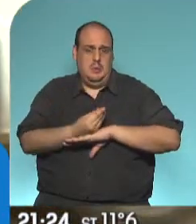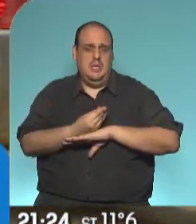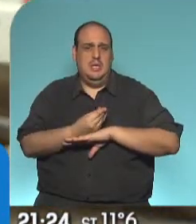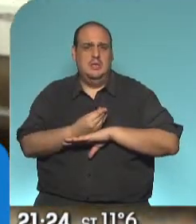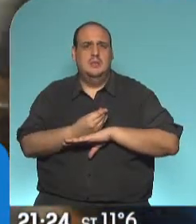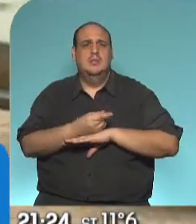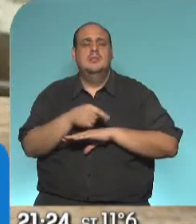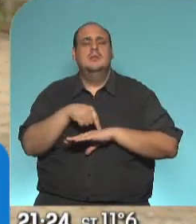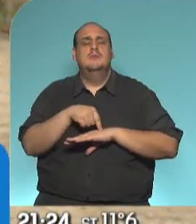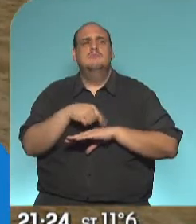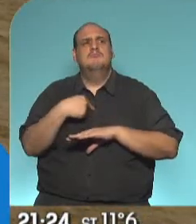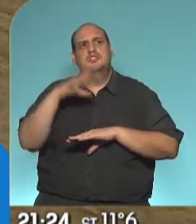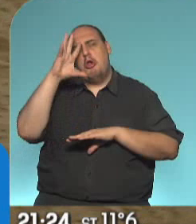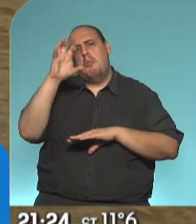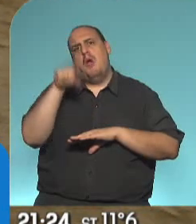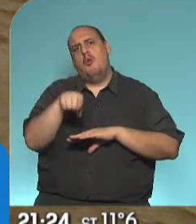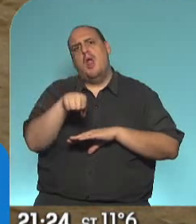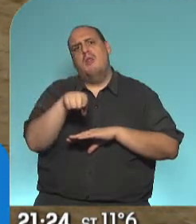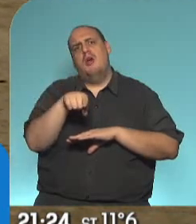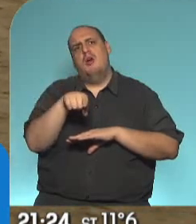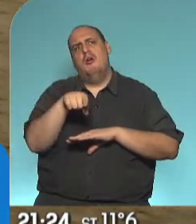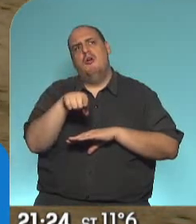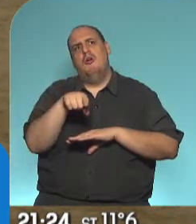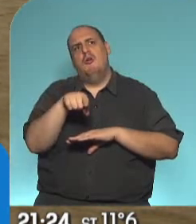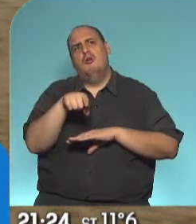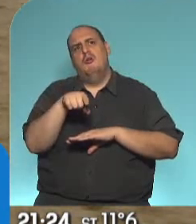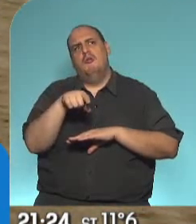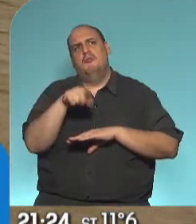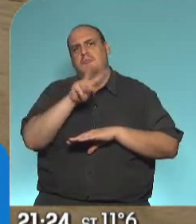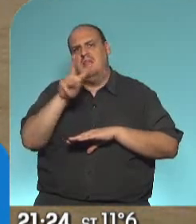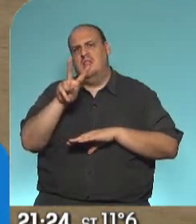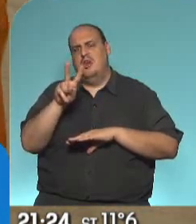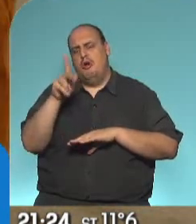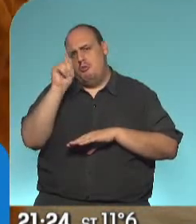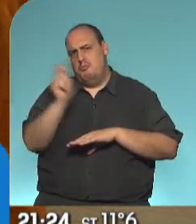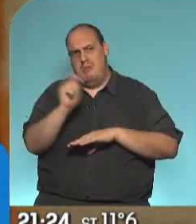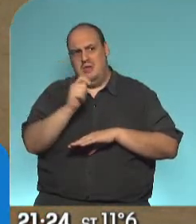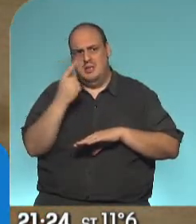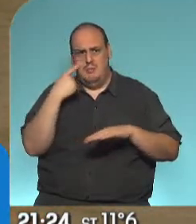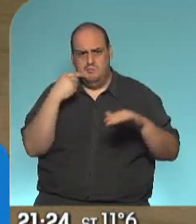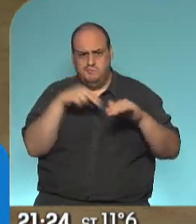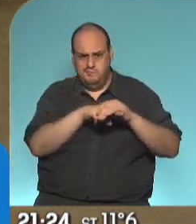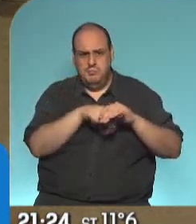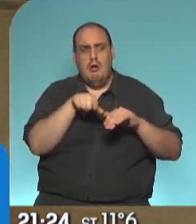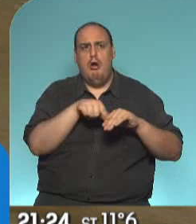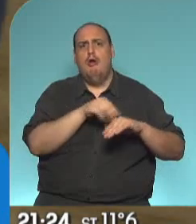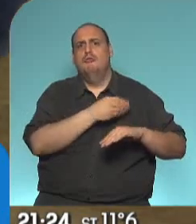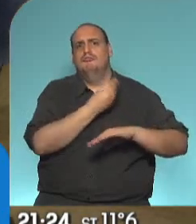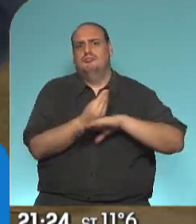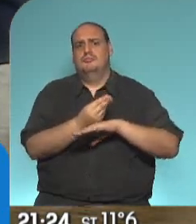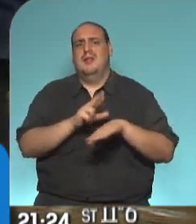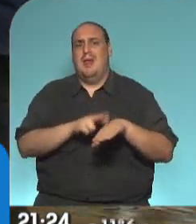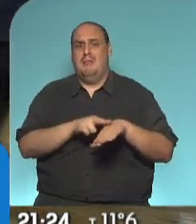El recuerdo mío es de que yo llegué muy mal, que hice 22 meses y hoy en día, bueno, soy referente del lugar. Más allá de